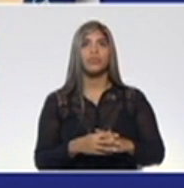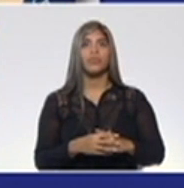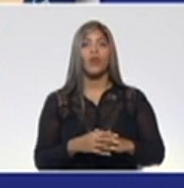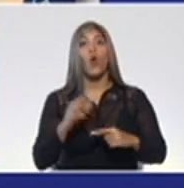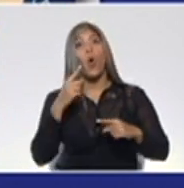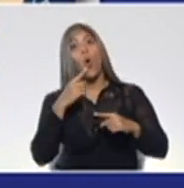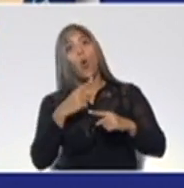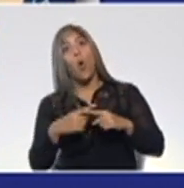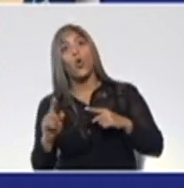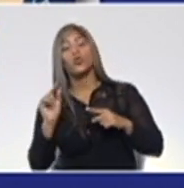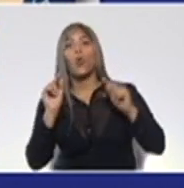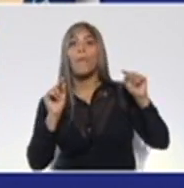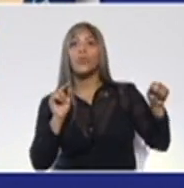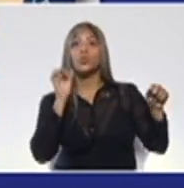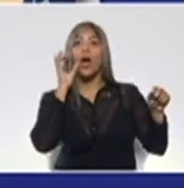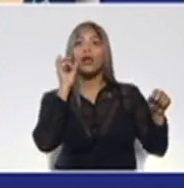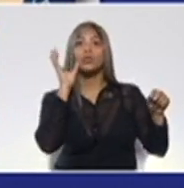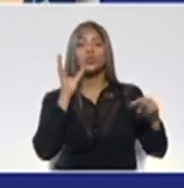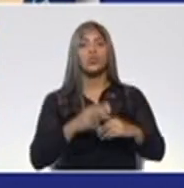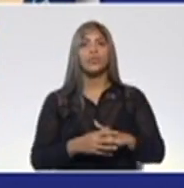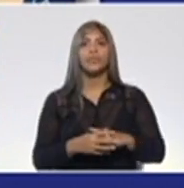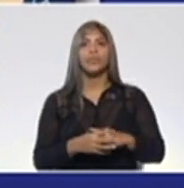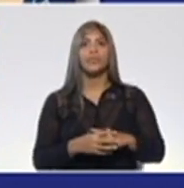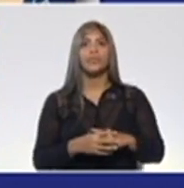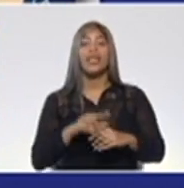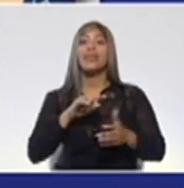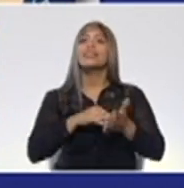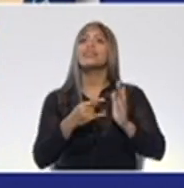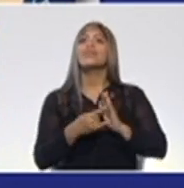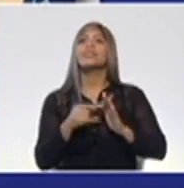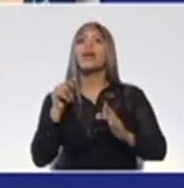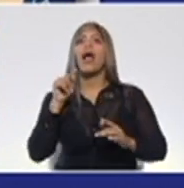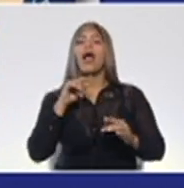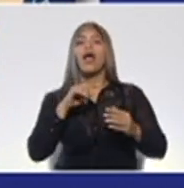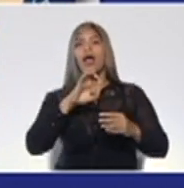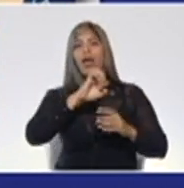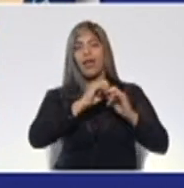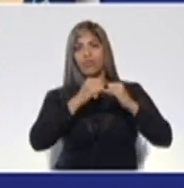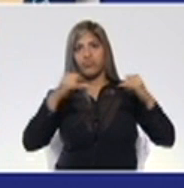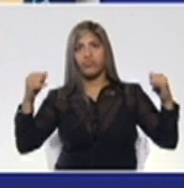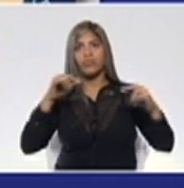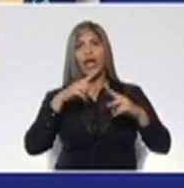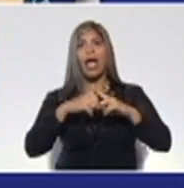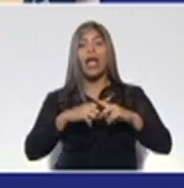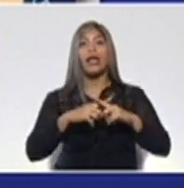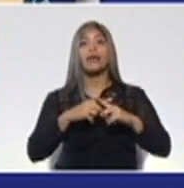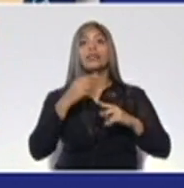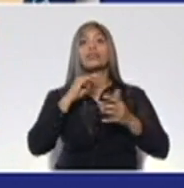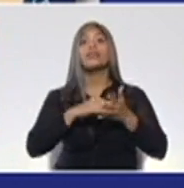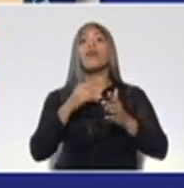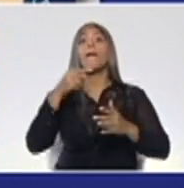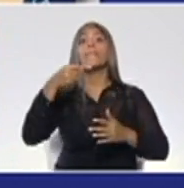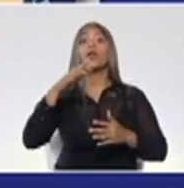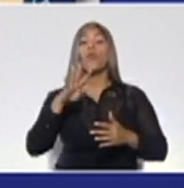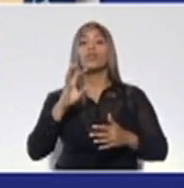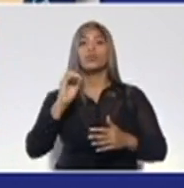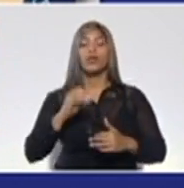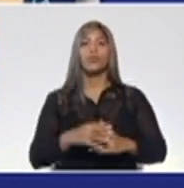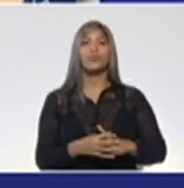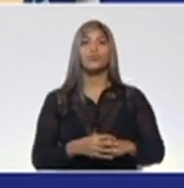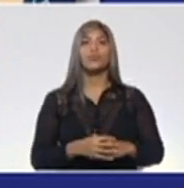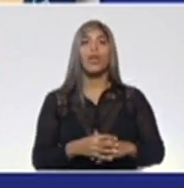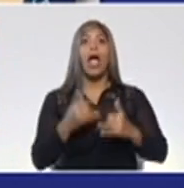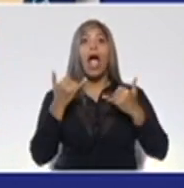Seguimos con el punto azul que está sobre el eje X. Sus coordenadas son menos 4, 0.